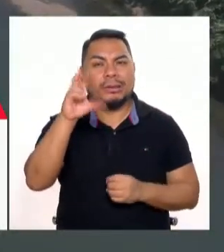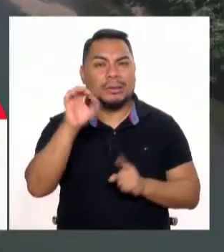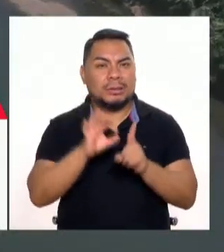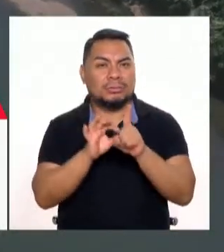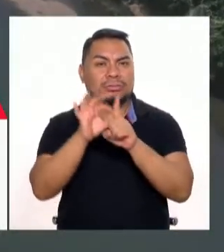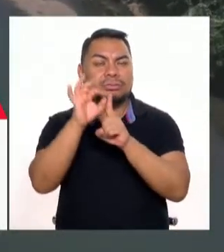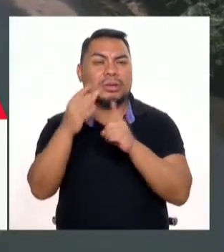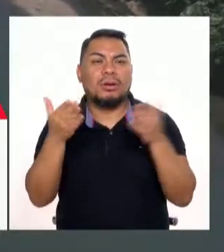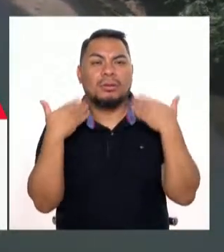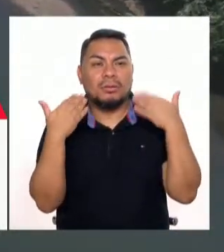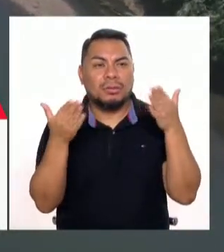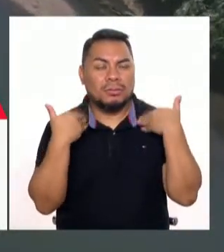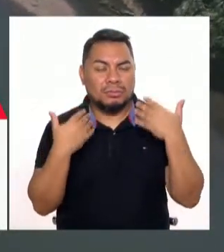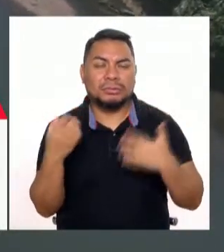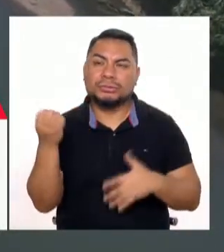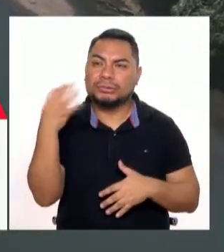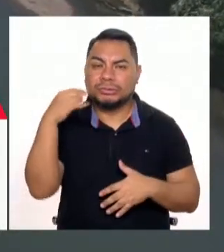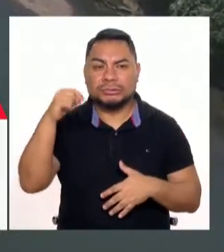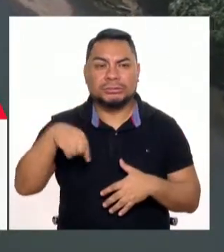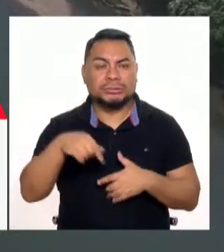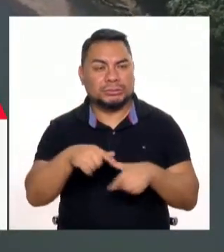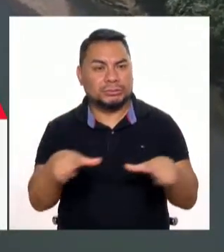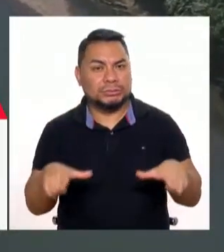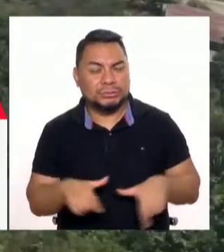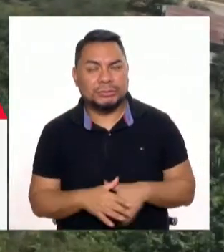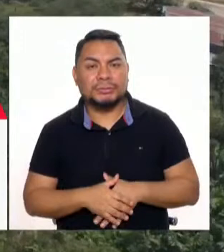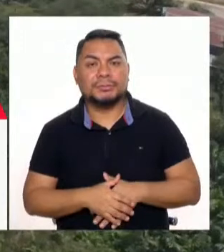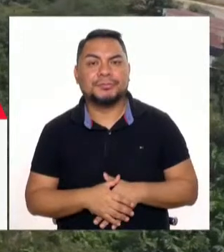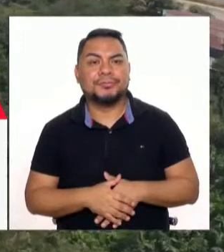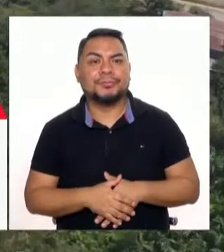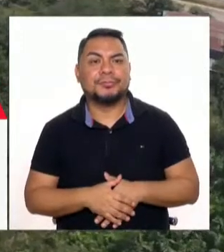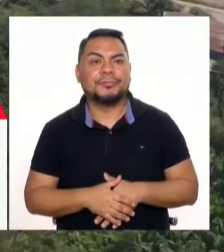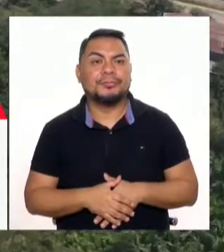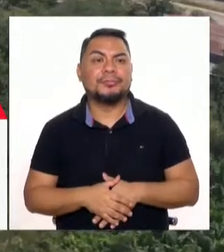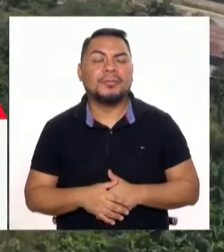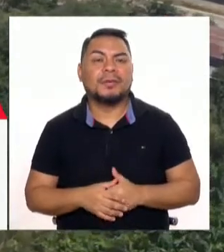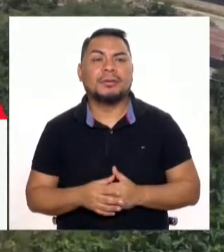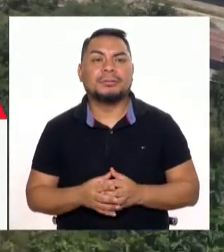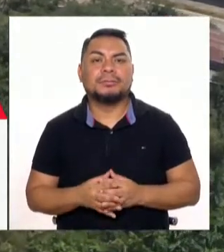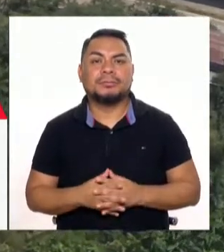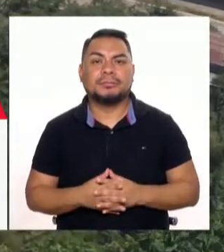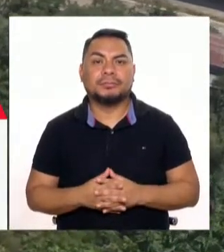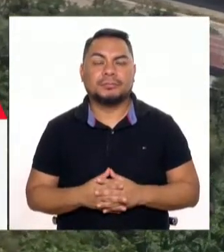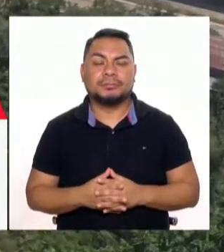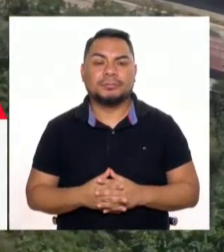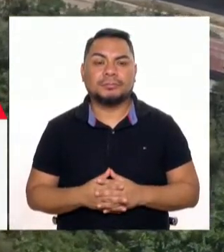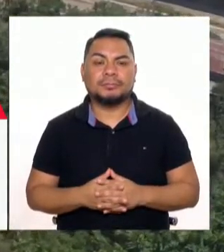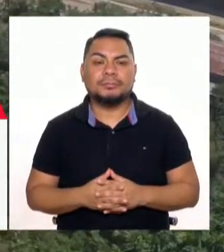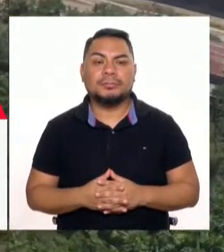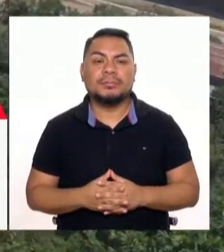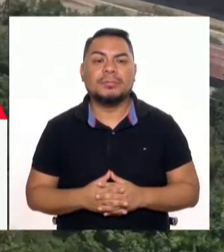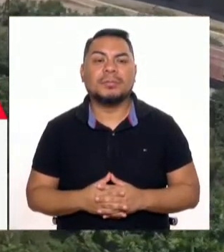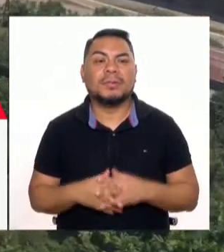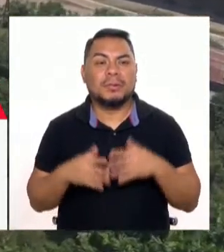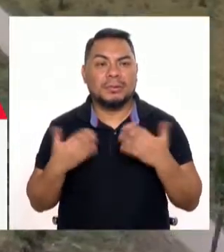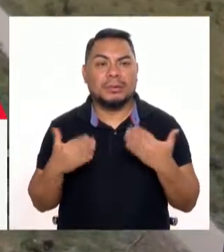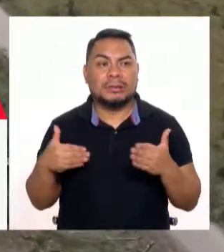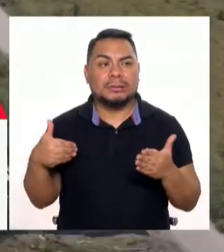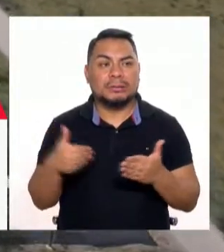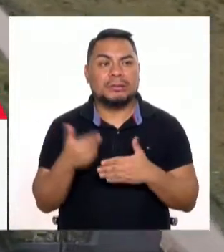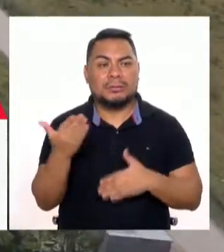de calor acá en esta parte de la región Bueno ya muy cerca